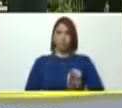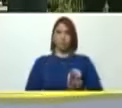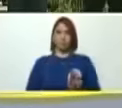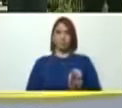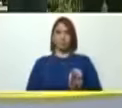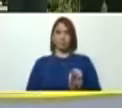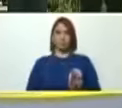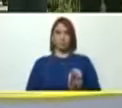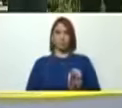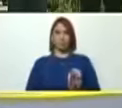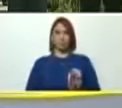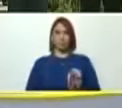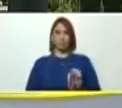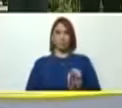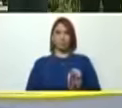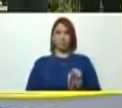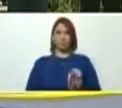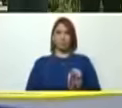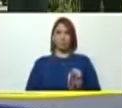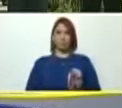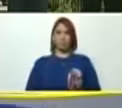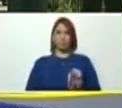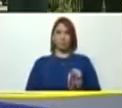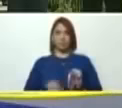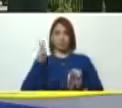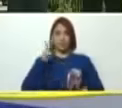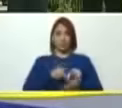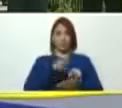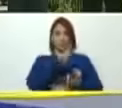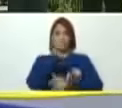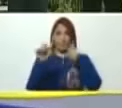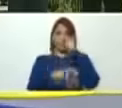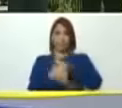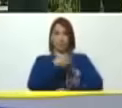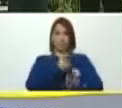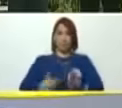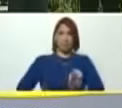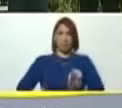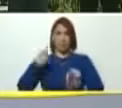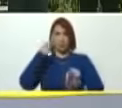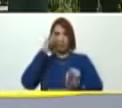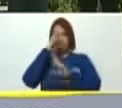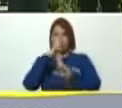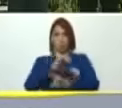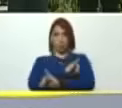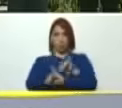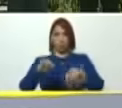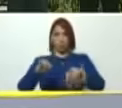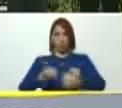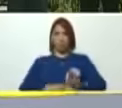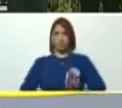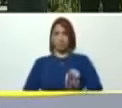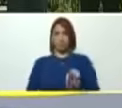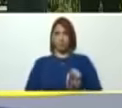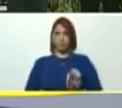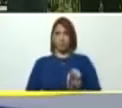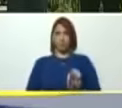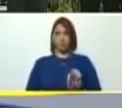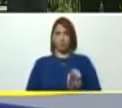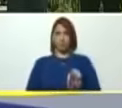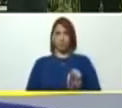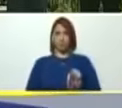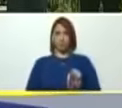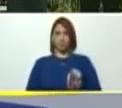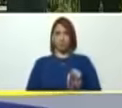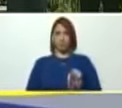Bueno, está llegando aquí la vicepresidenta, ya cumplida la tarea, como decíamos nosotros, cumplida la